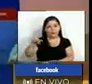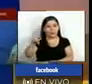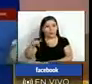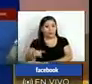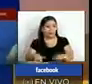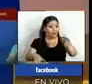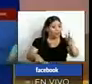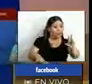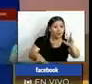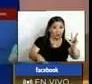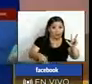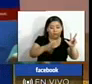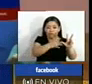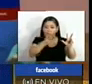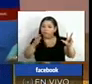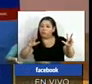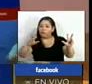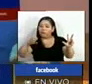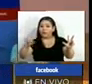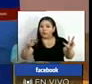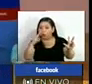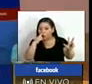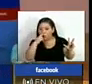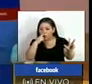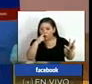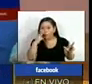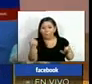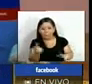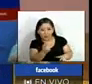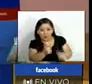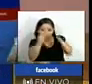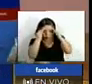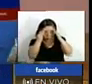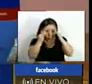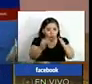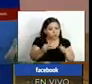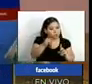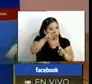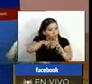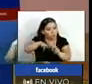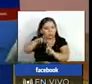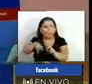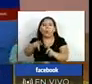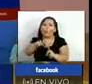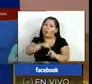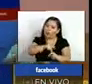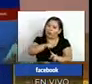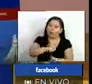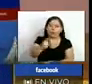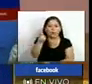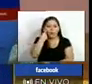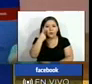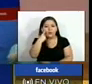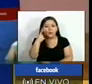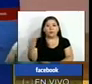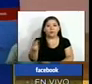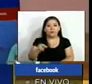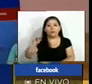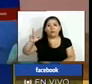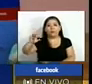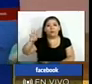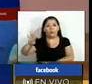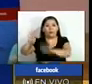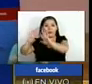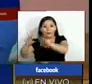del 23 al 30 de junio, hemos atendido y dado seguimiento responsable y cuidadoso a